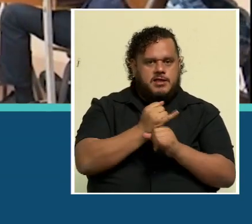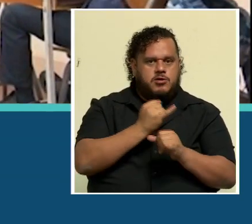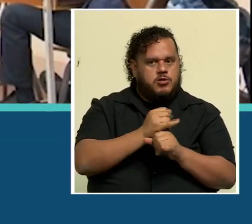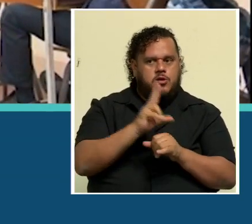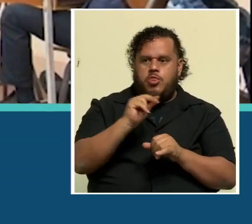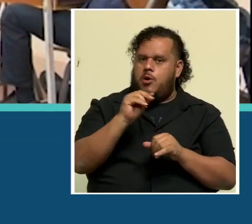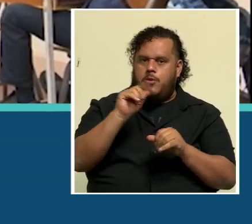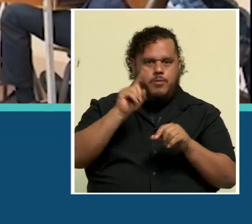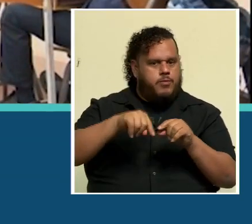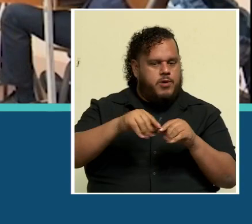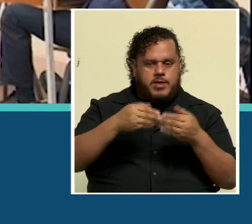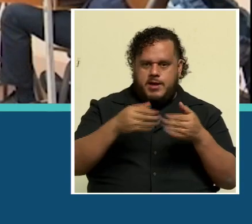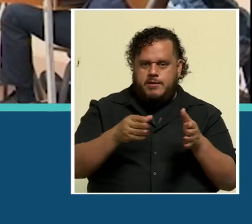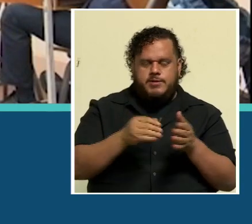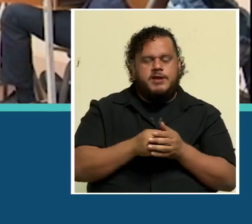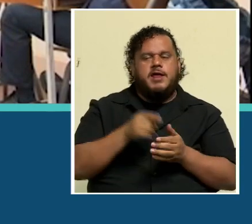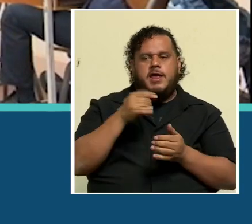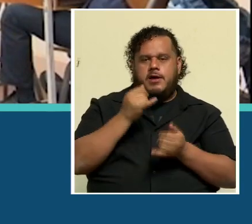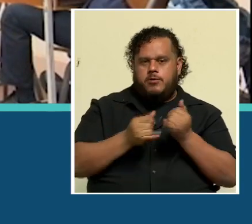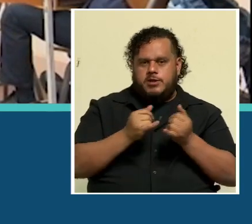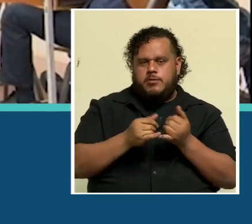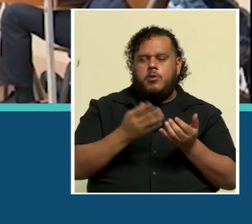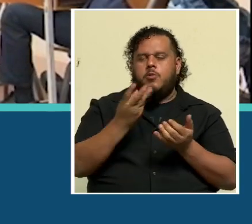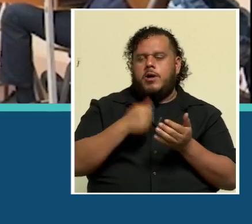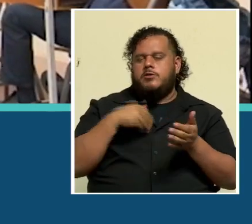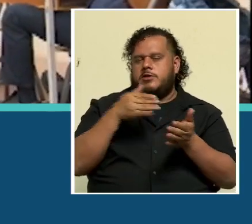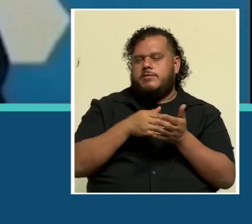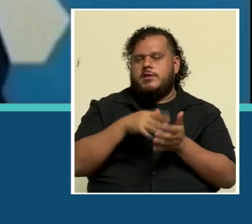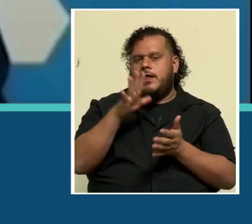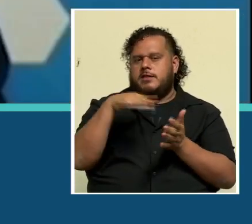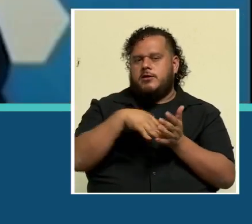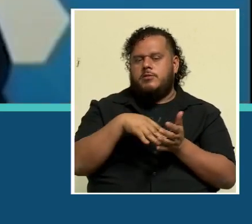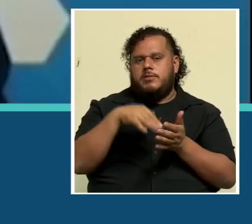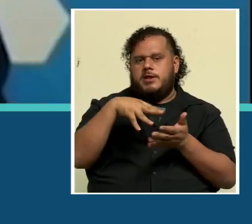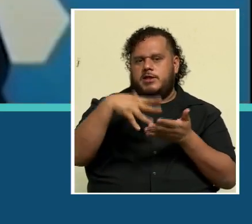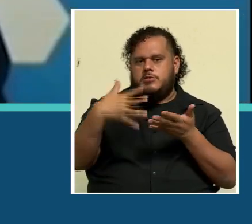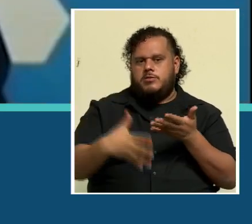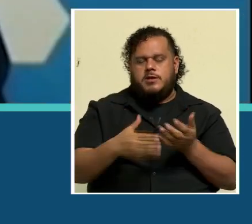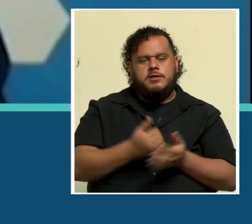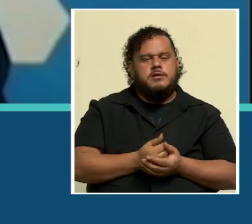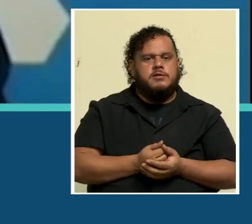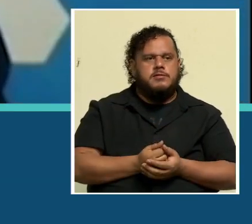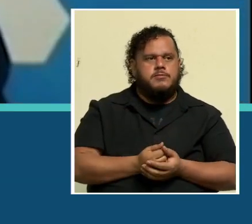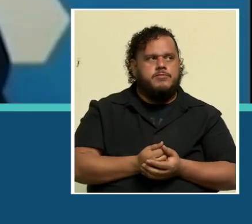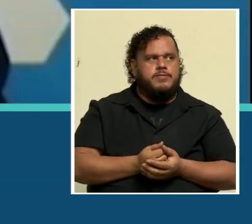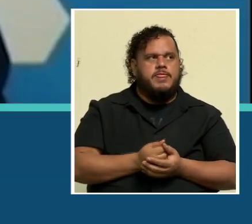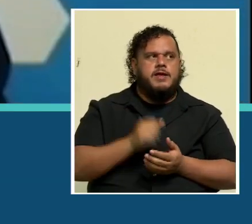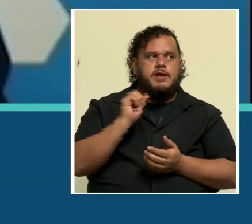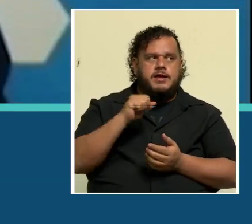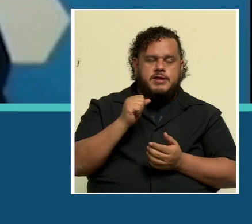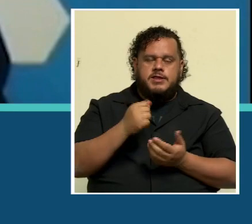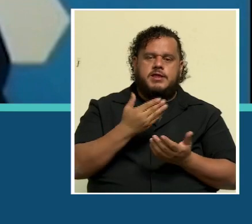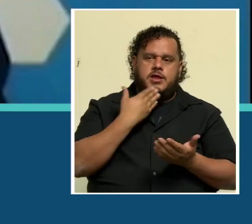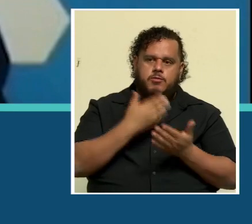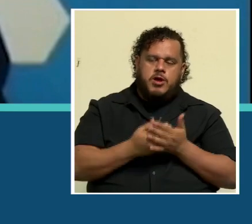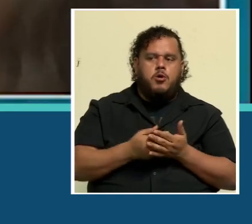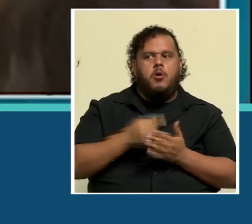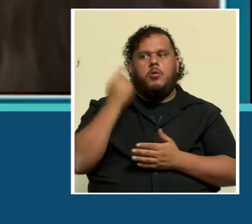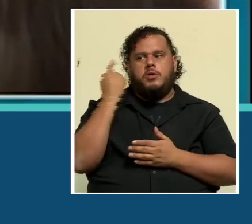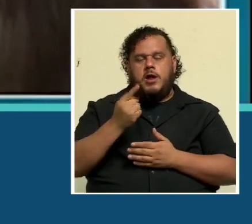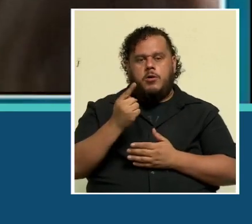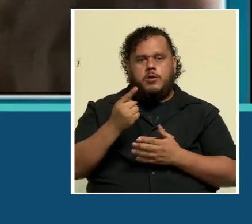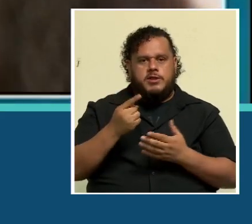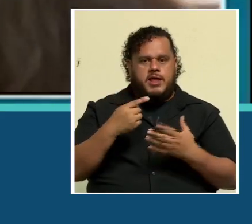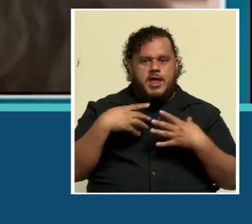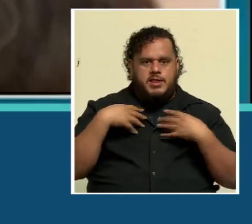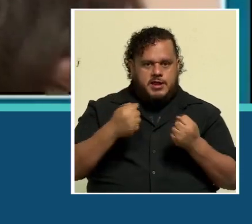todo, en este último caso afectando a 5,000 estudiantes. Sí, tenemos que tener claridad que una orden sanitaria no es una orden